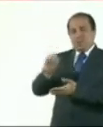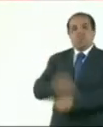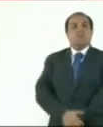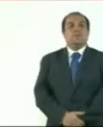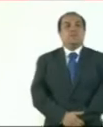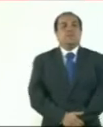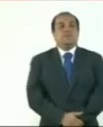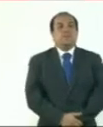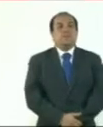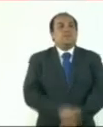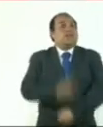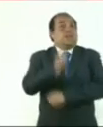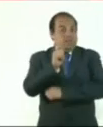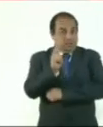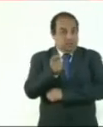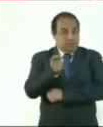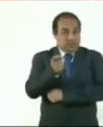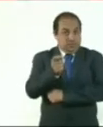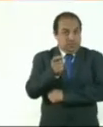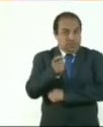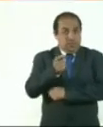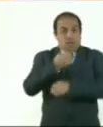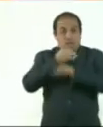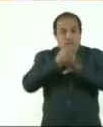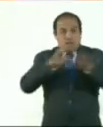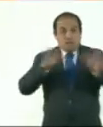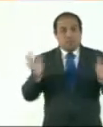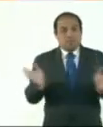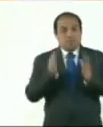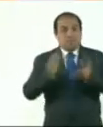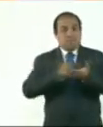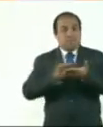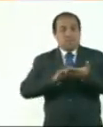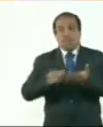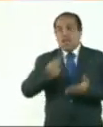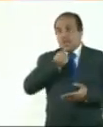Pues de eso se trata, que promovamos la lectura desde la niñez, así que...